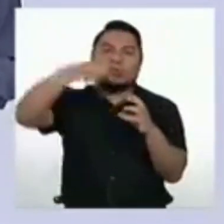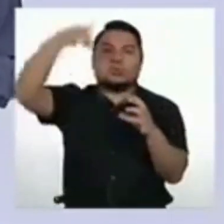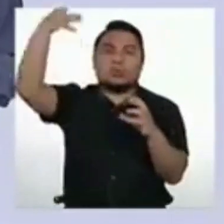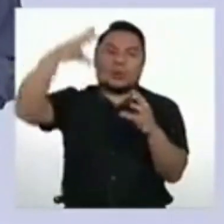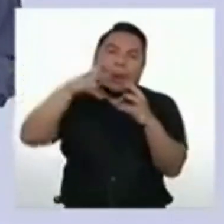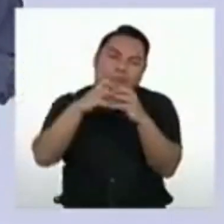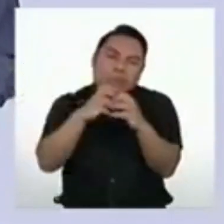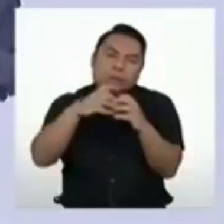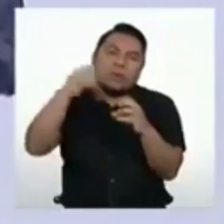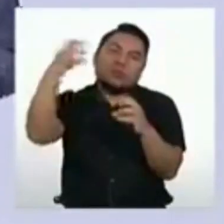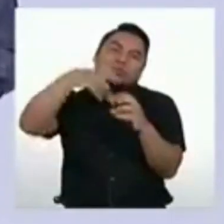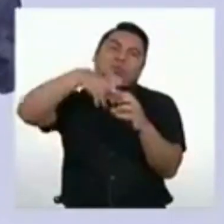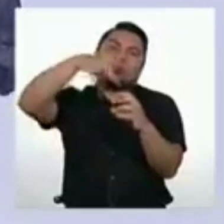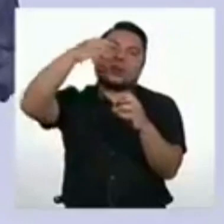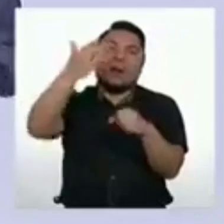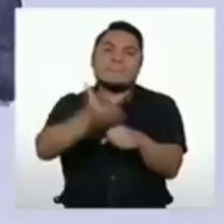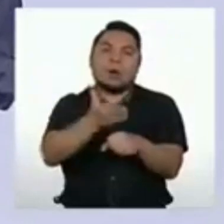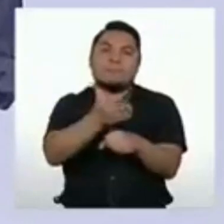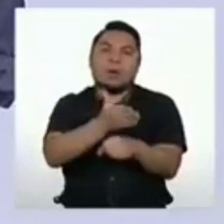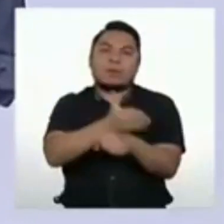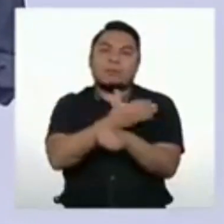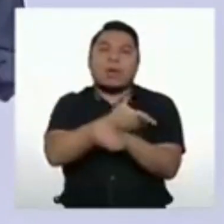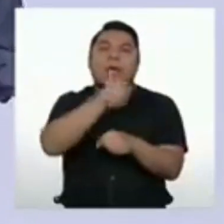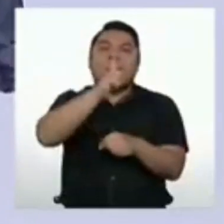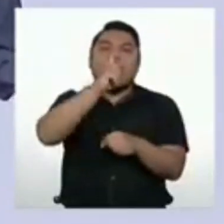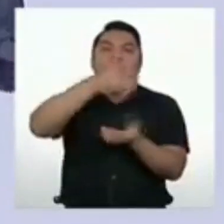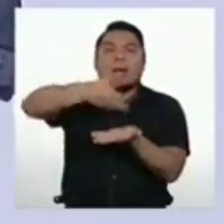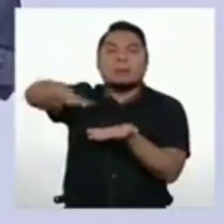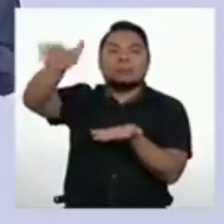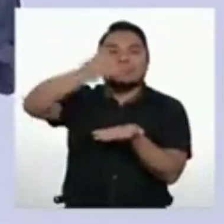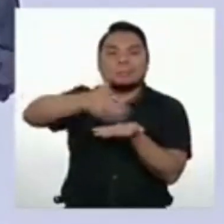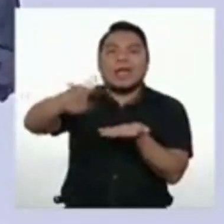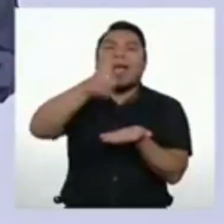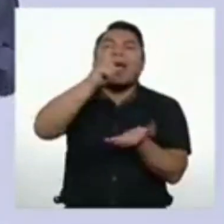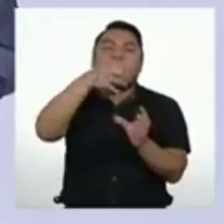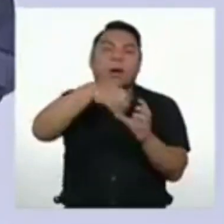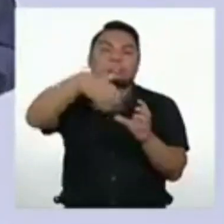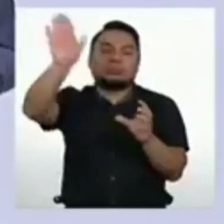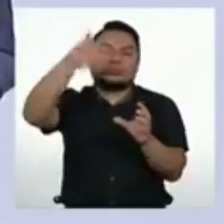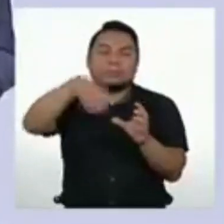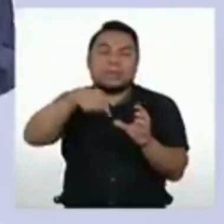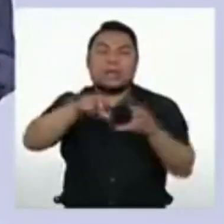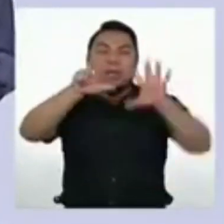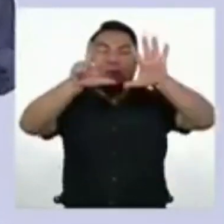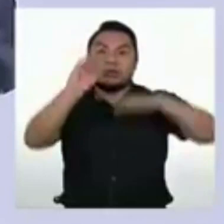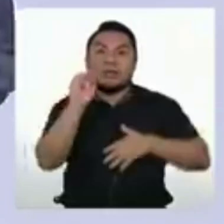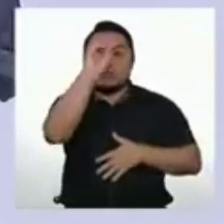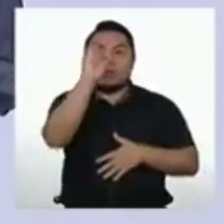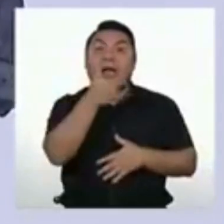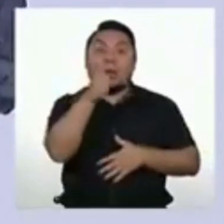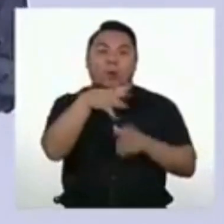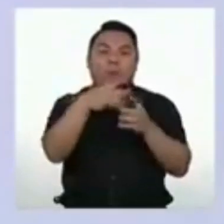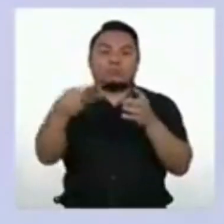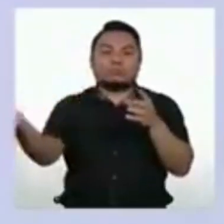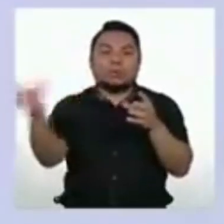los pobladores para eliminar los pocos rezagos de agua. La papa pierde alrededor del 80% del agua que